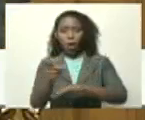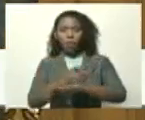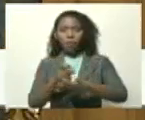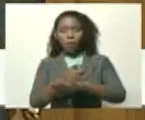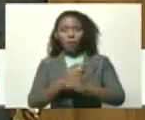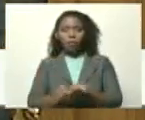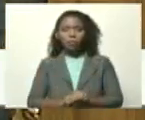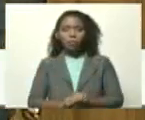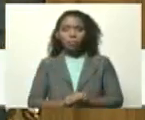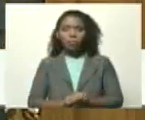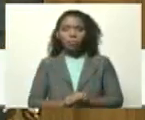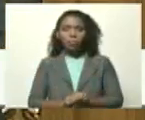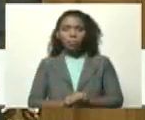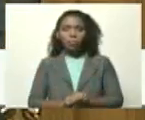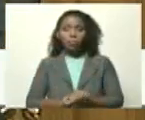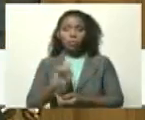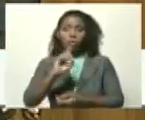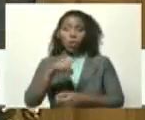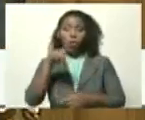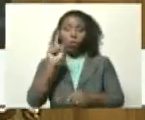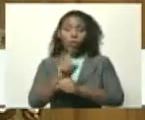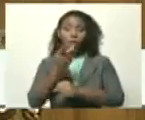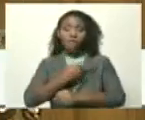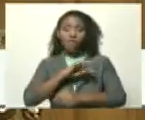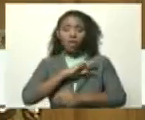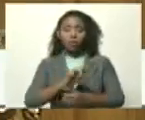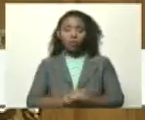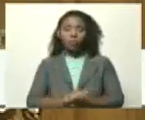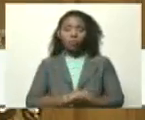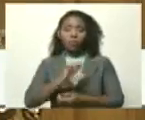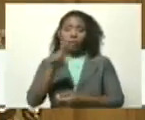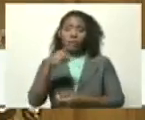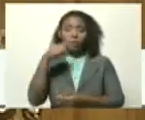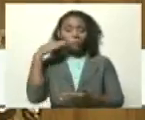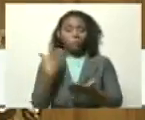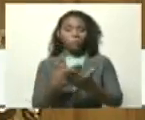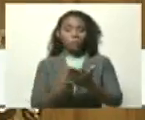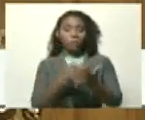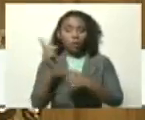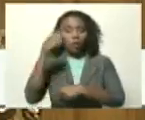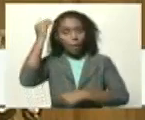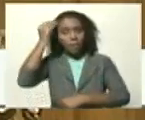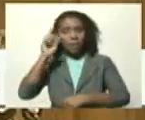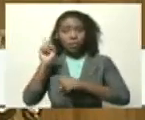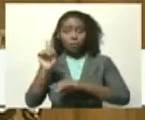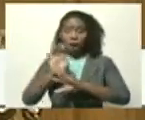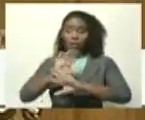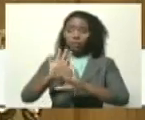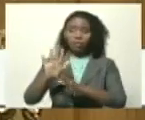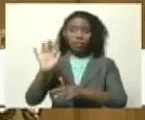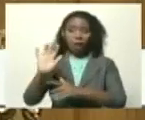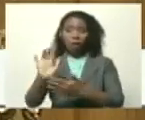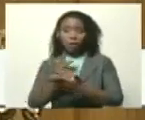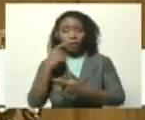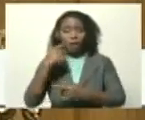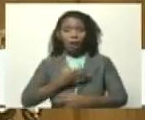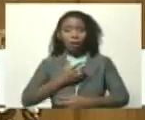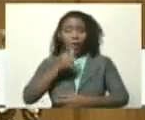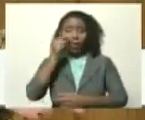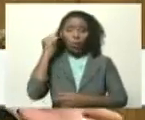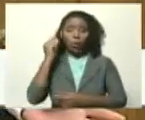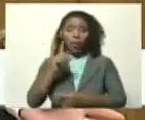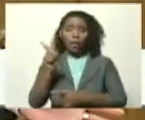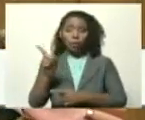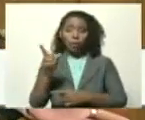gobernadores. No solamente es falso, sino que evidencia que si ellos creen que eso es así, cuando tienen alcaldes y gobernadores,